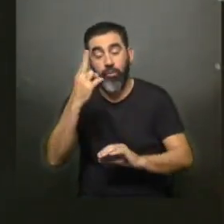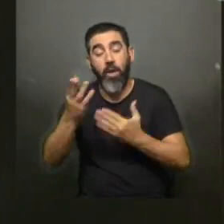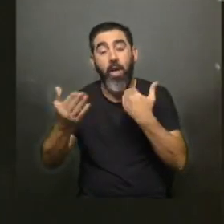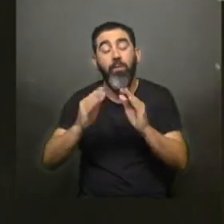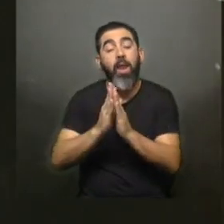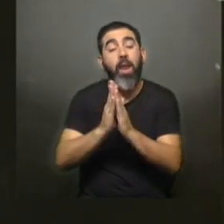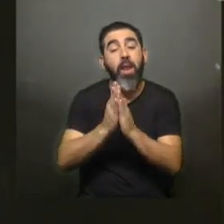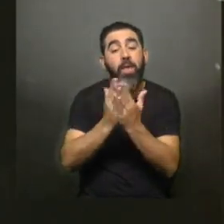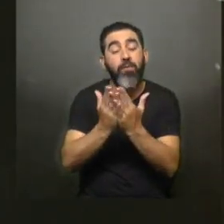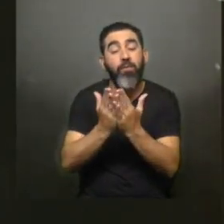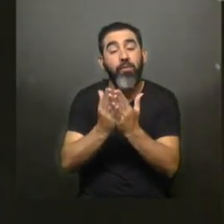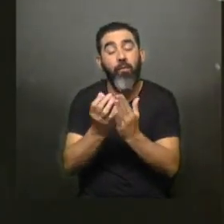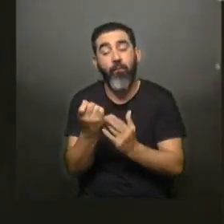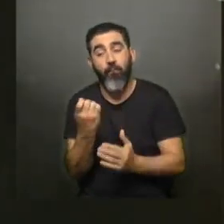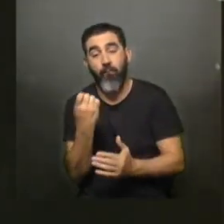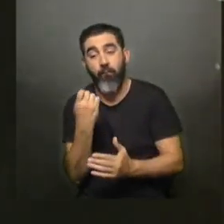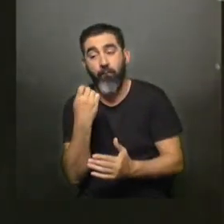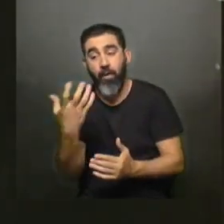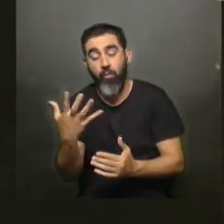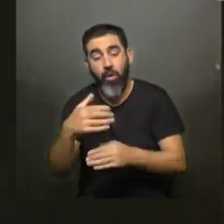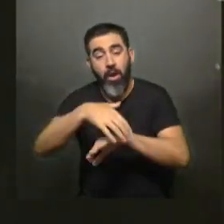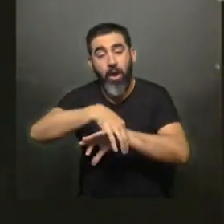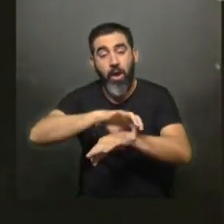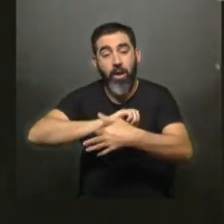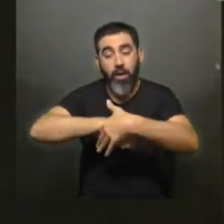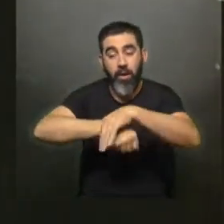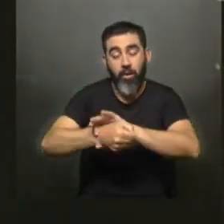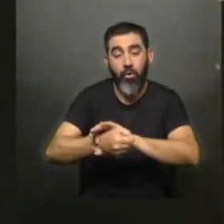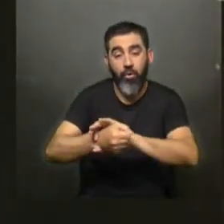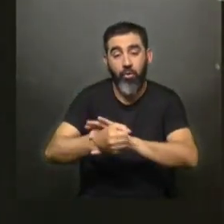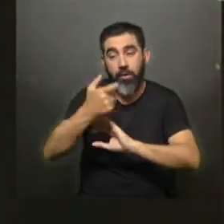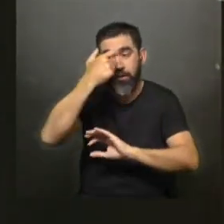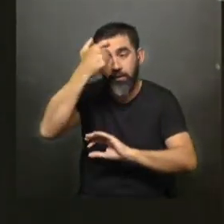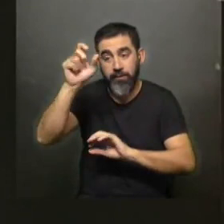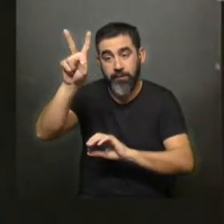libro que de alguna manera revaloriza la arqueología como disciplina